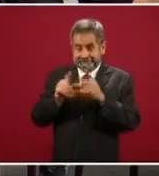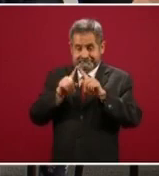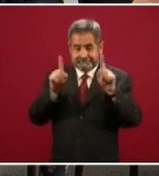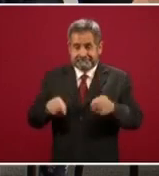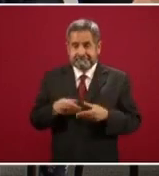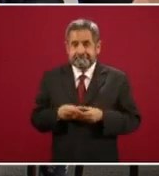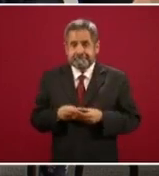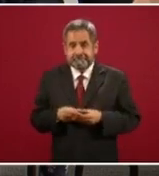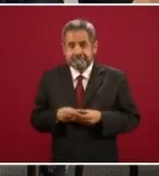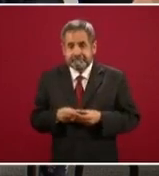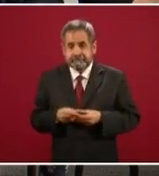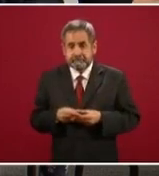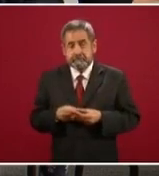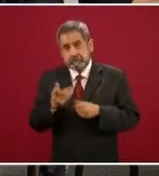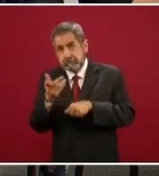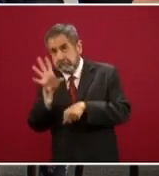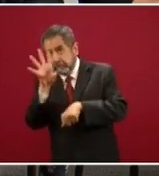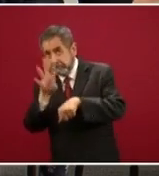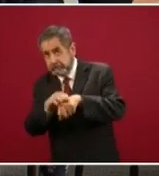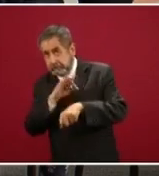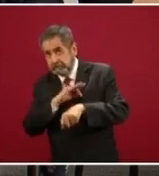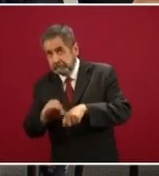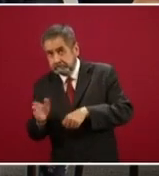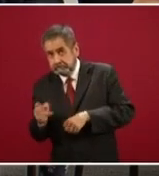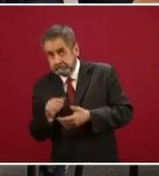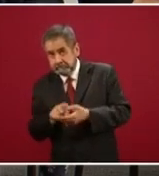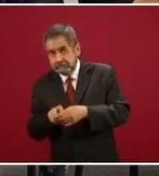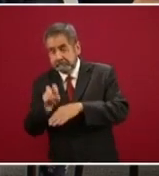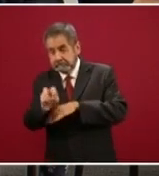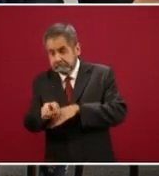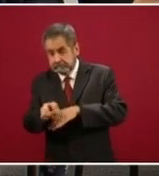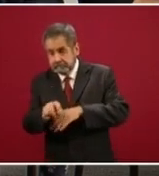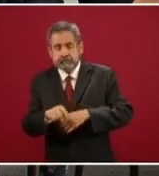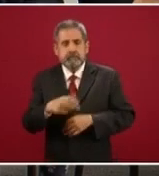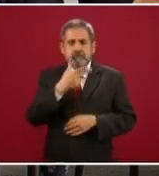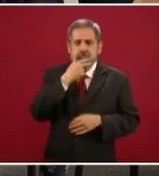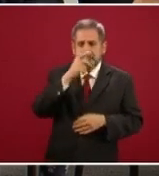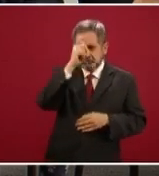y me subía, le pedía permiso al chofer